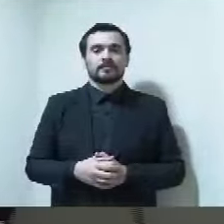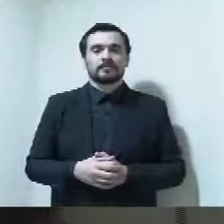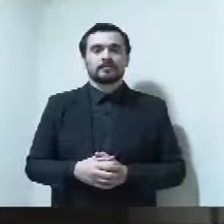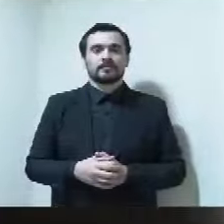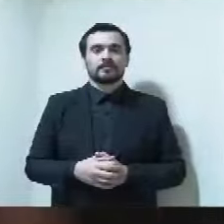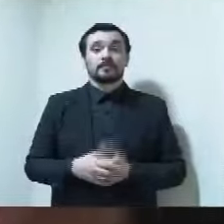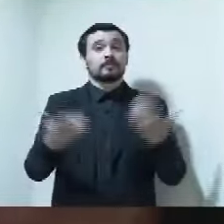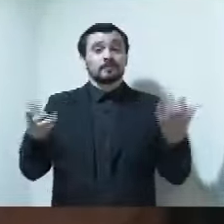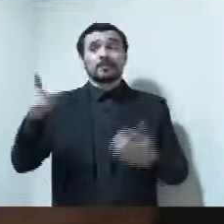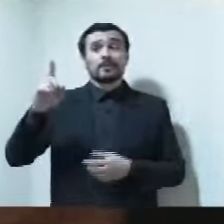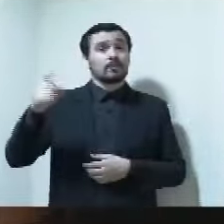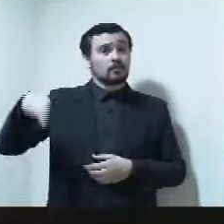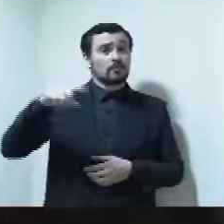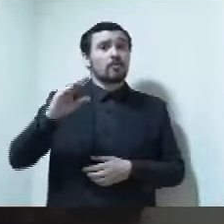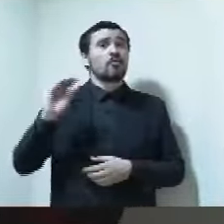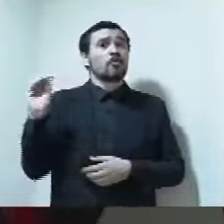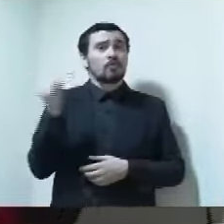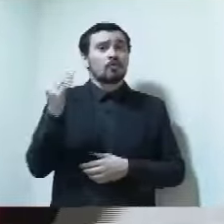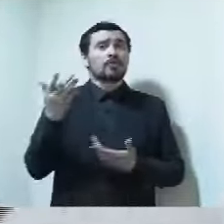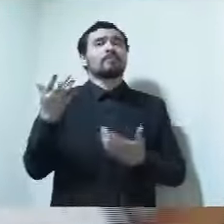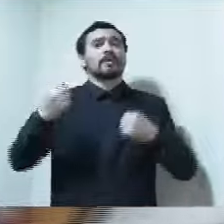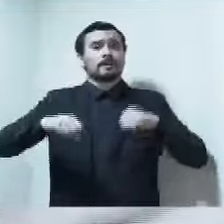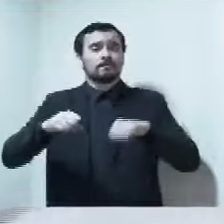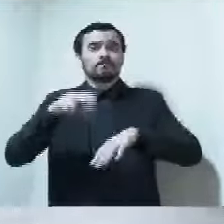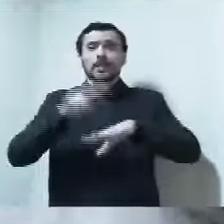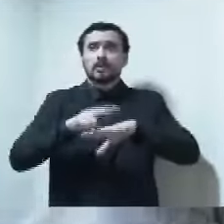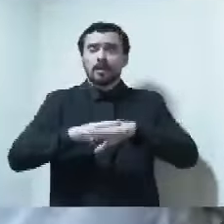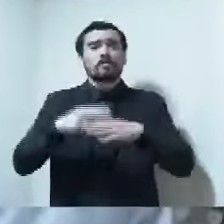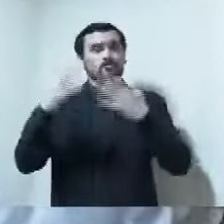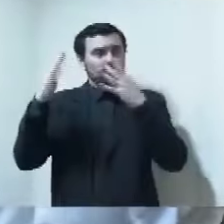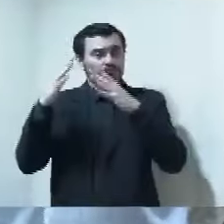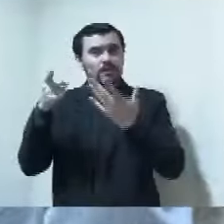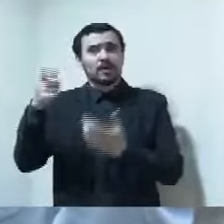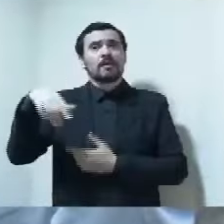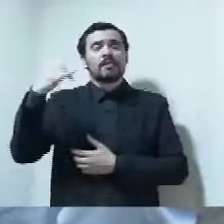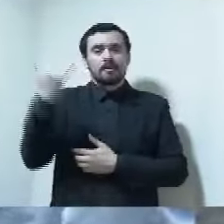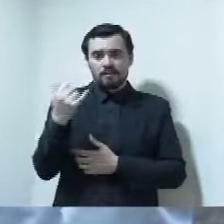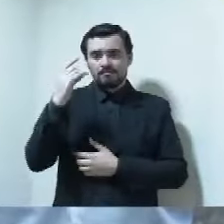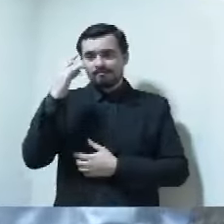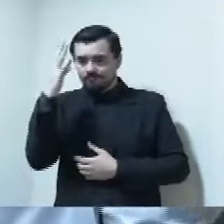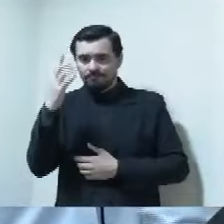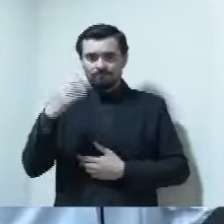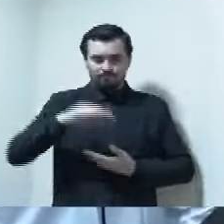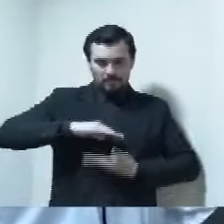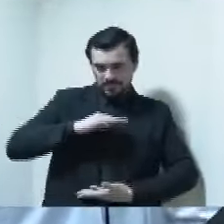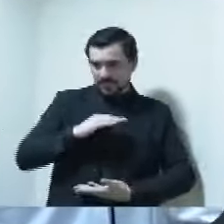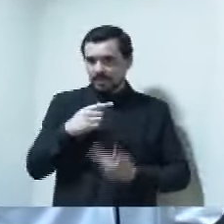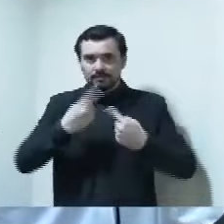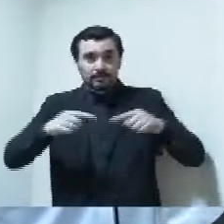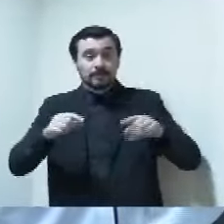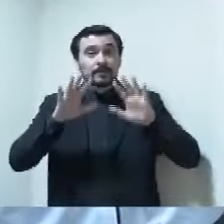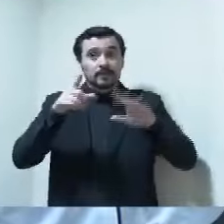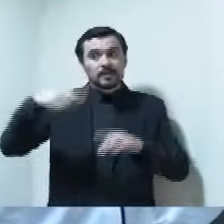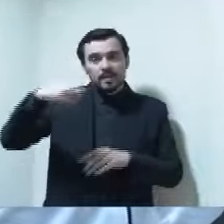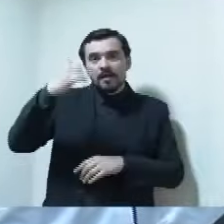El valor de los jóvenes y de los deportistas paraguayos radica no solo en su talento y habilidades individuales, sino también en